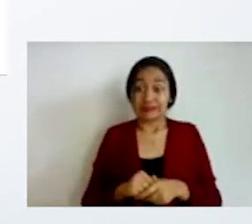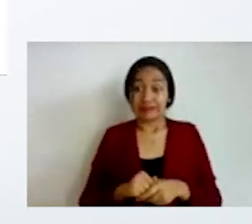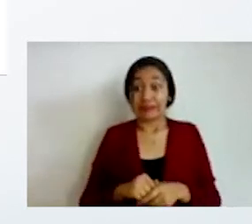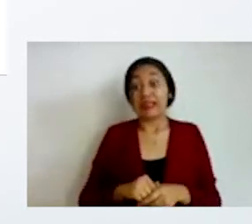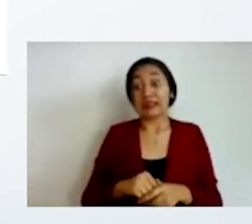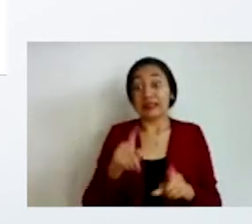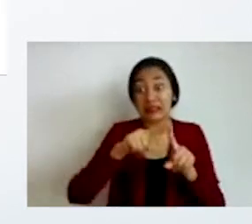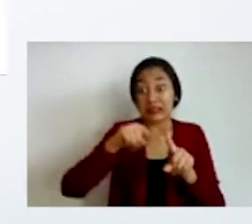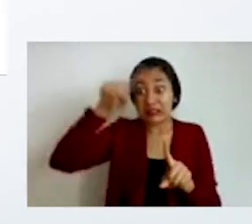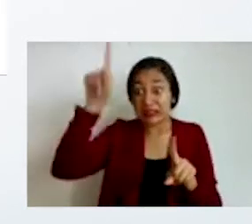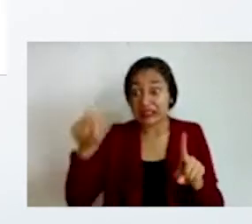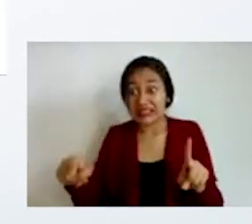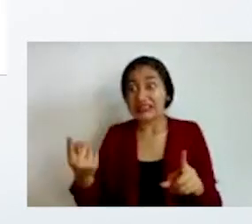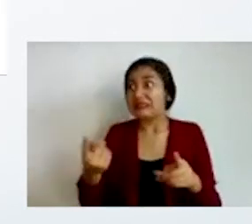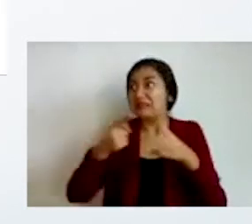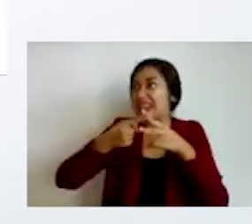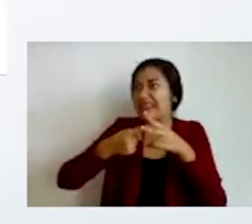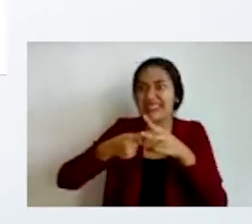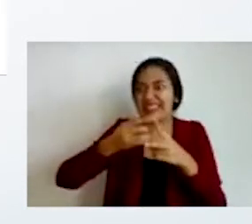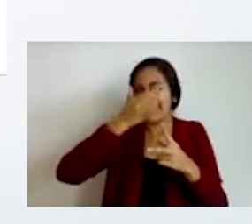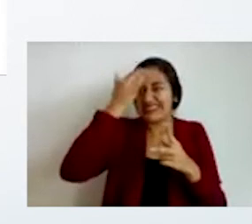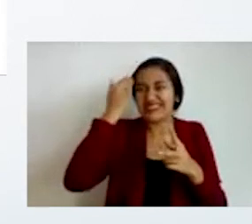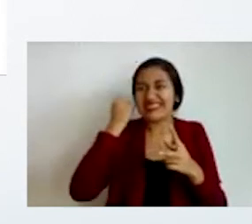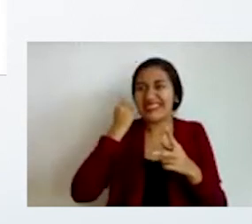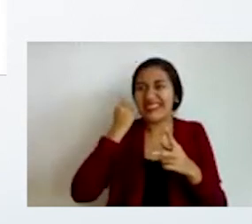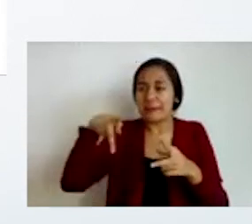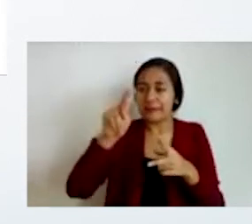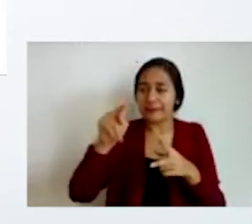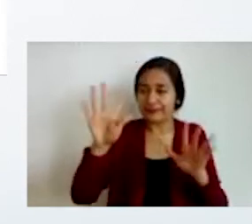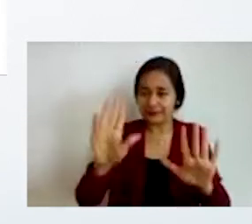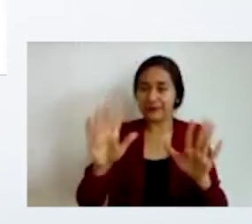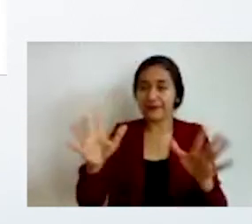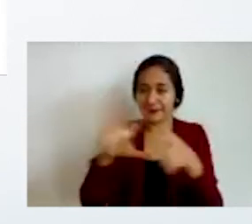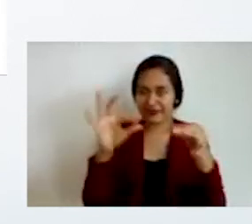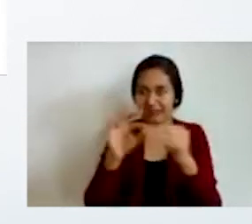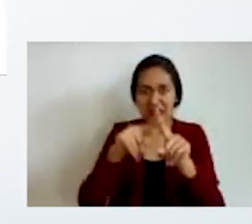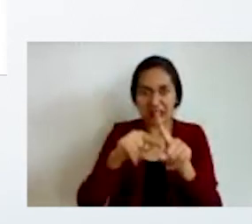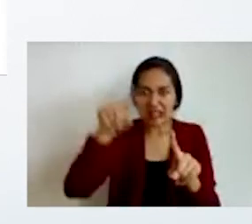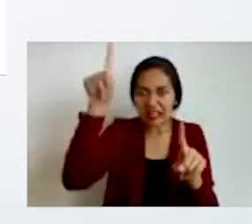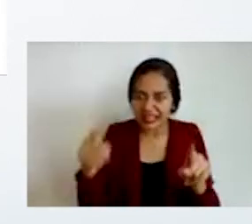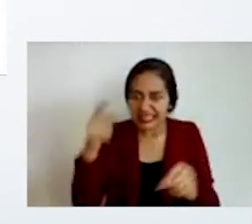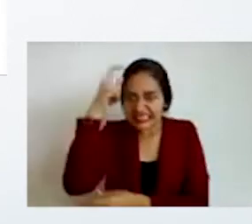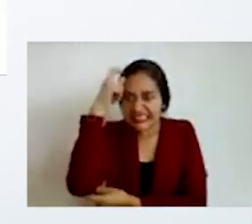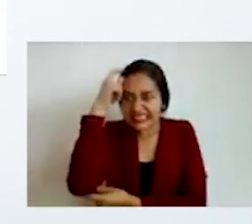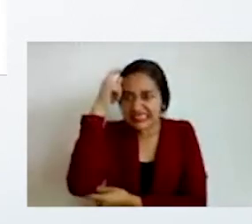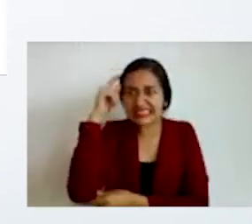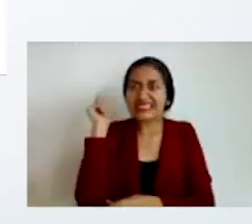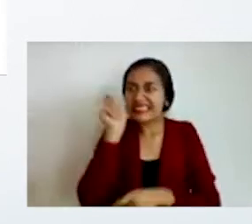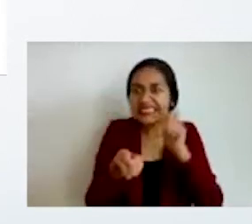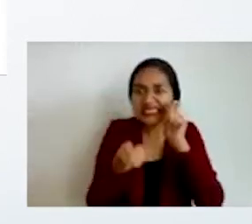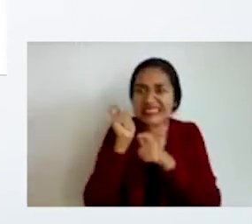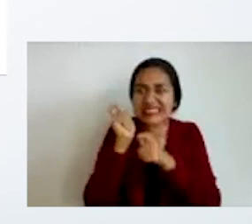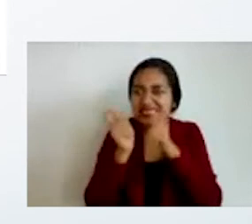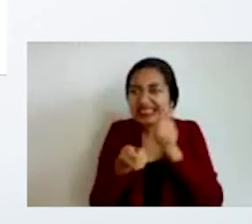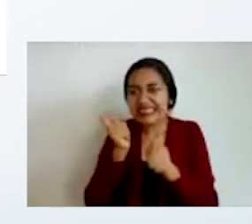las matemáticas, pueden parecer hasta motivo de ansiedad, para otros no. Pero bueno, esto es